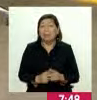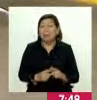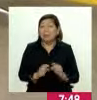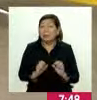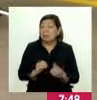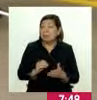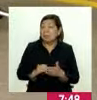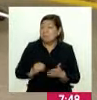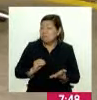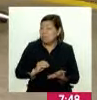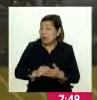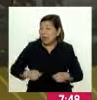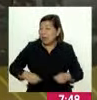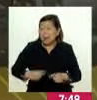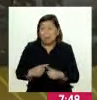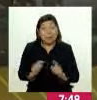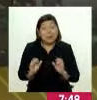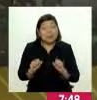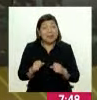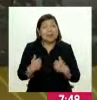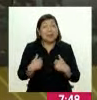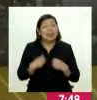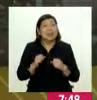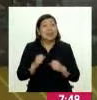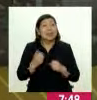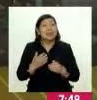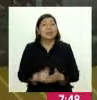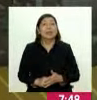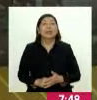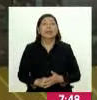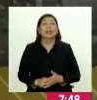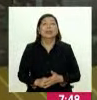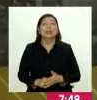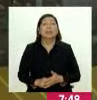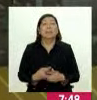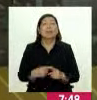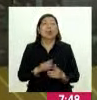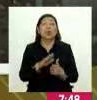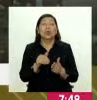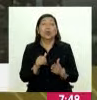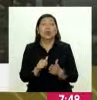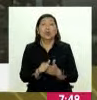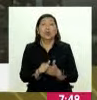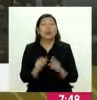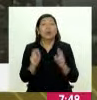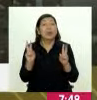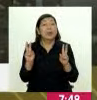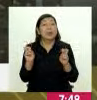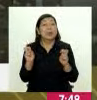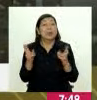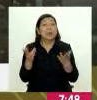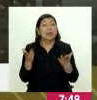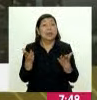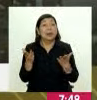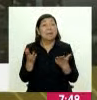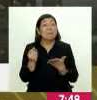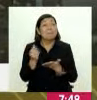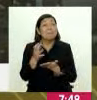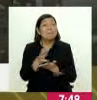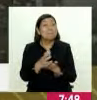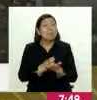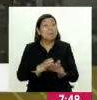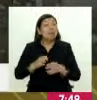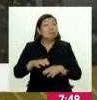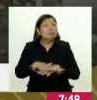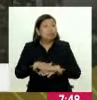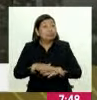haber más gasto en el Congreso, pero sí debería haber reducción de sueldos o, en todo caso, un tema de reducción de gastos